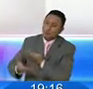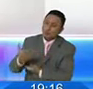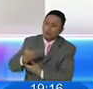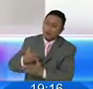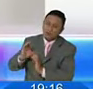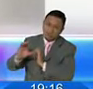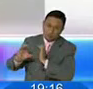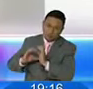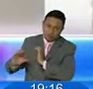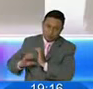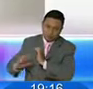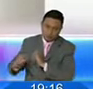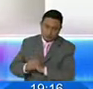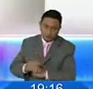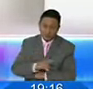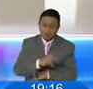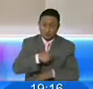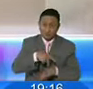el profesionalismo que tienen